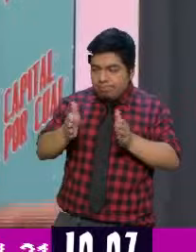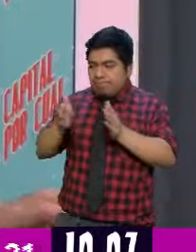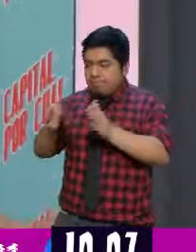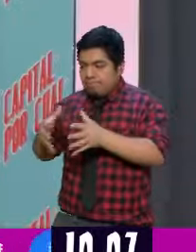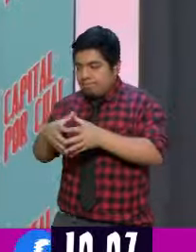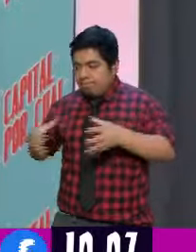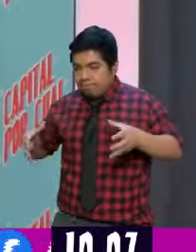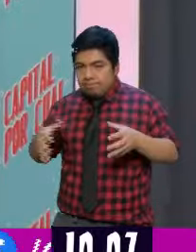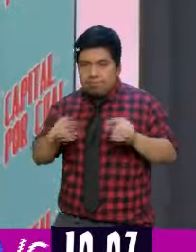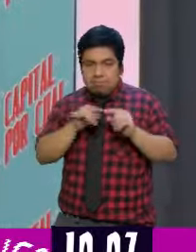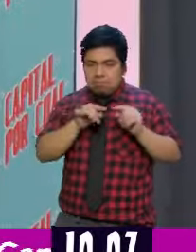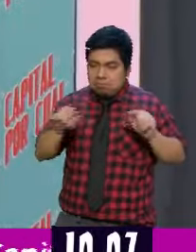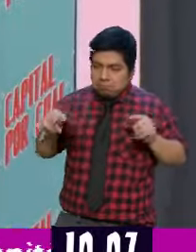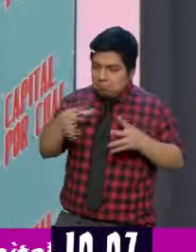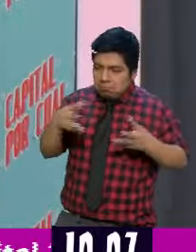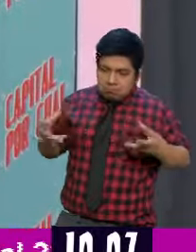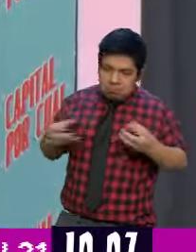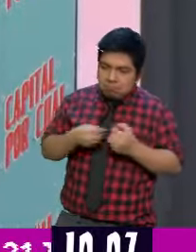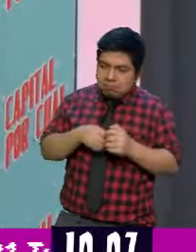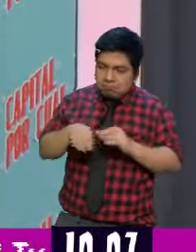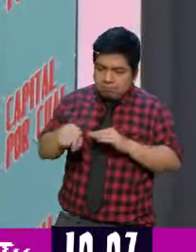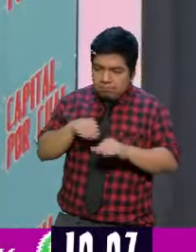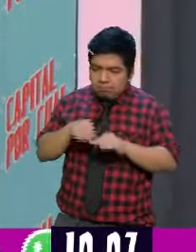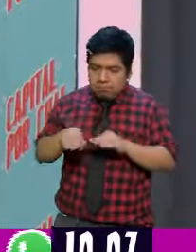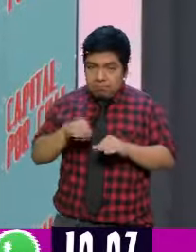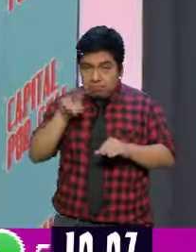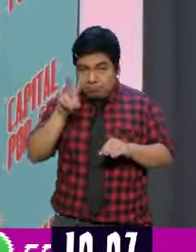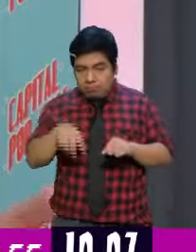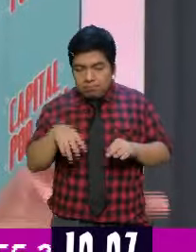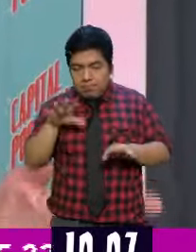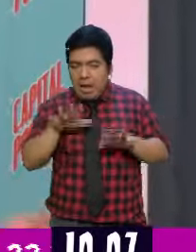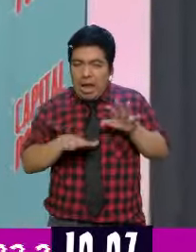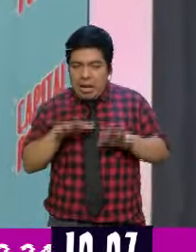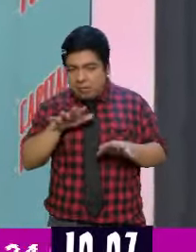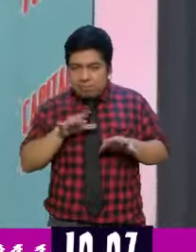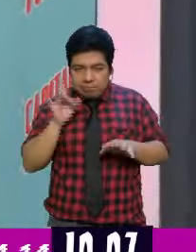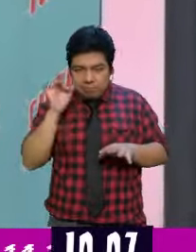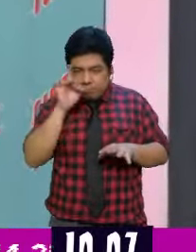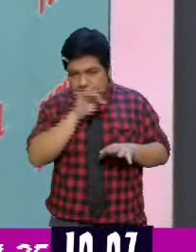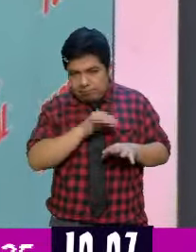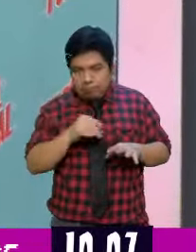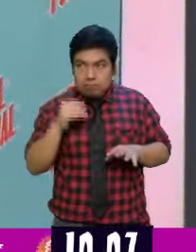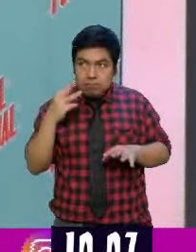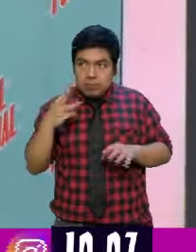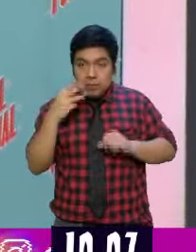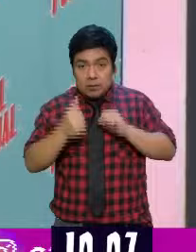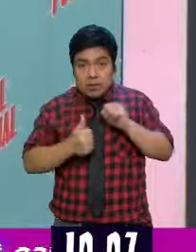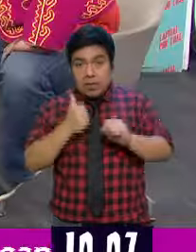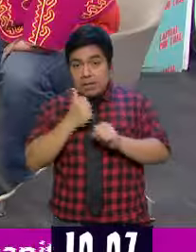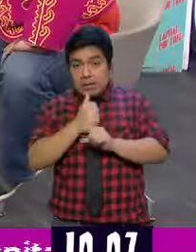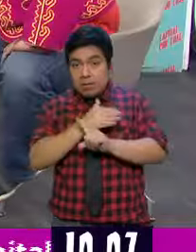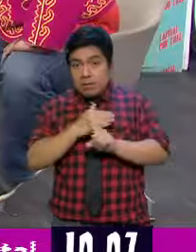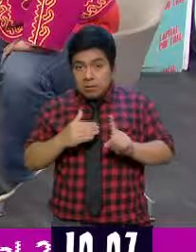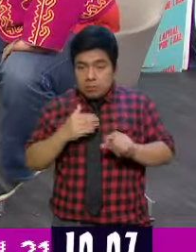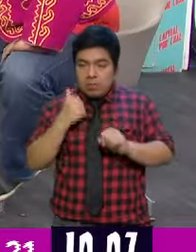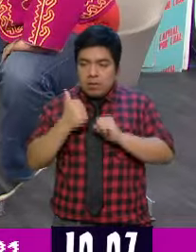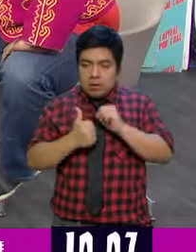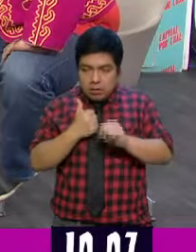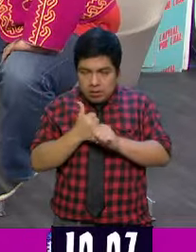trabajando horizontalmente, lo cual es muy difícil, sí, perdón. Claro. Llevamos 3 años y medio de reunirnos. Ah, de plano.